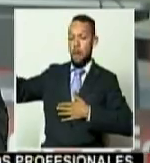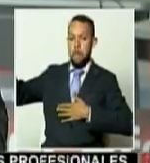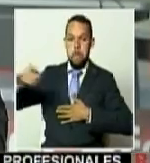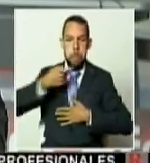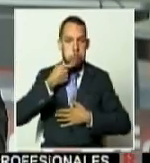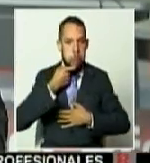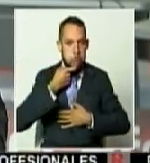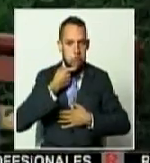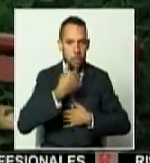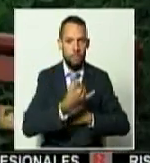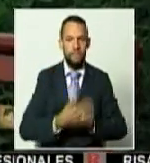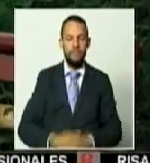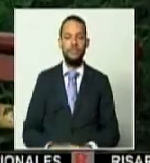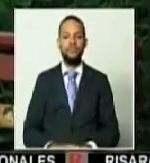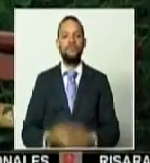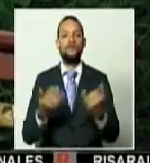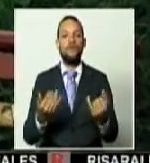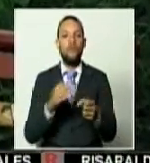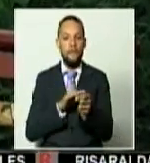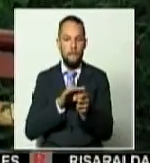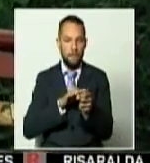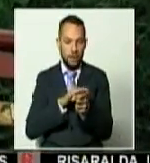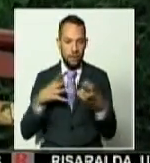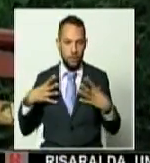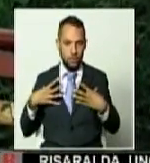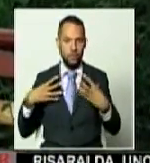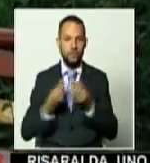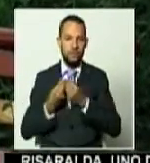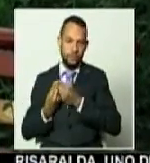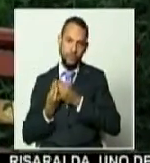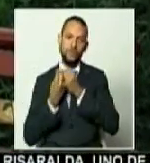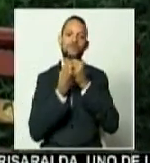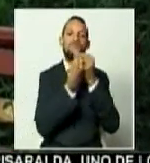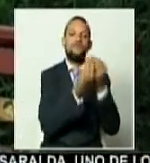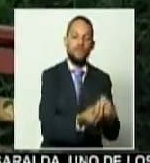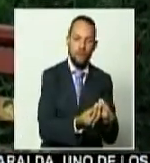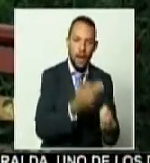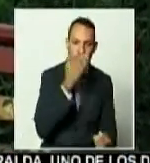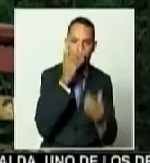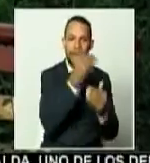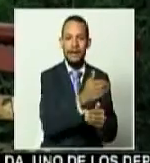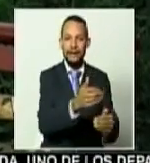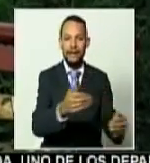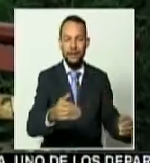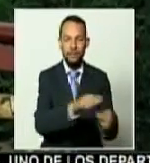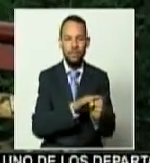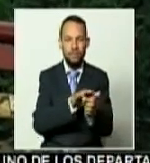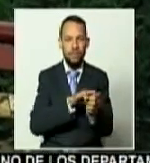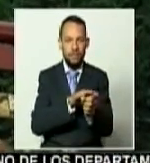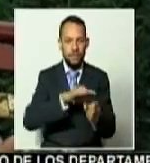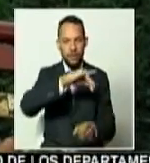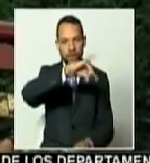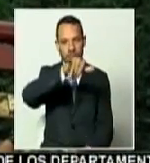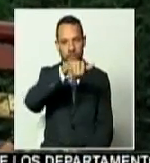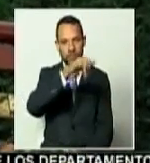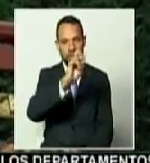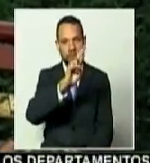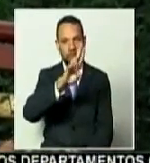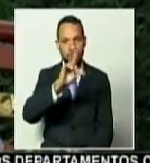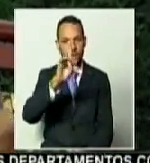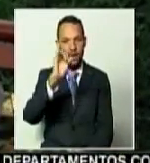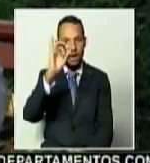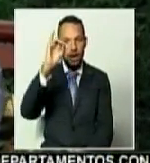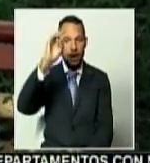resultados. Hoy en tu barrio estamos acompañando a los jóvenes y niños de la comuna El Jardín de Pereira, quienes se quejan por el mal estado que